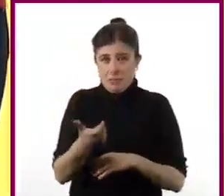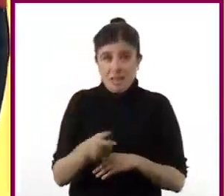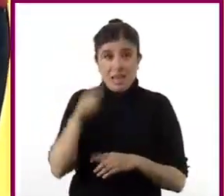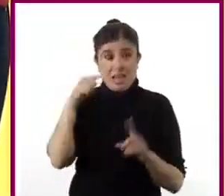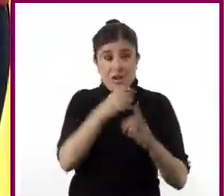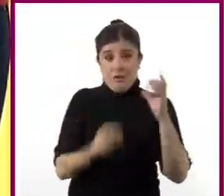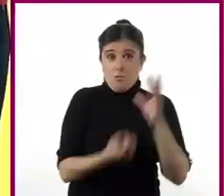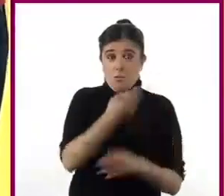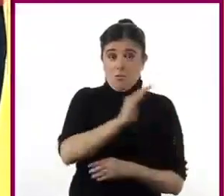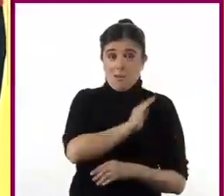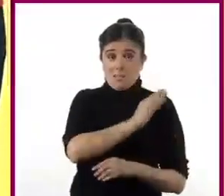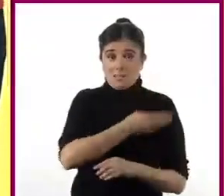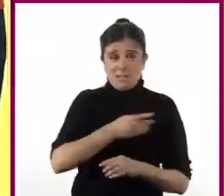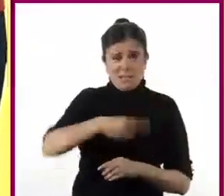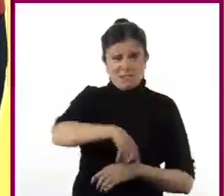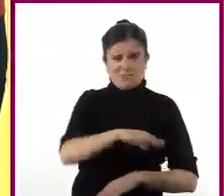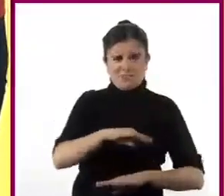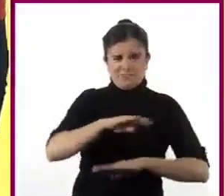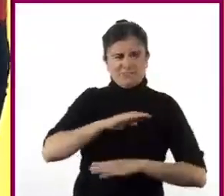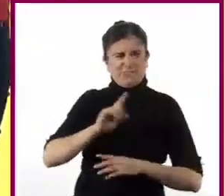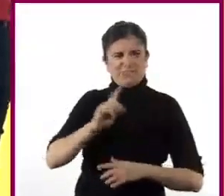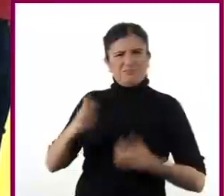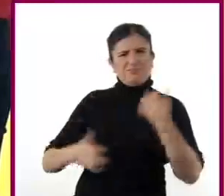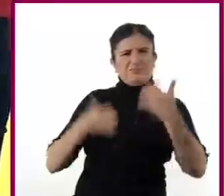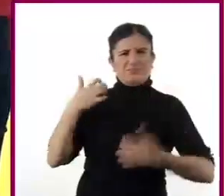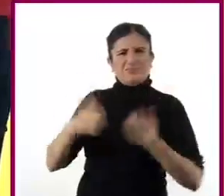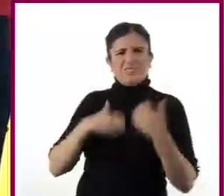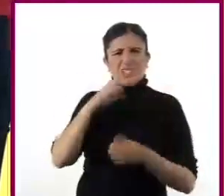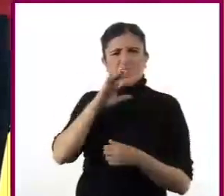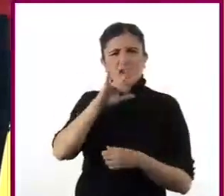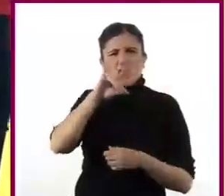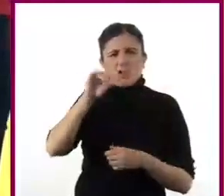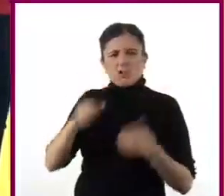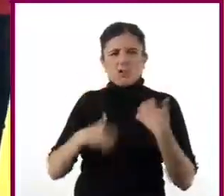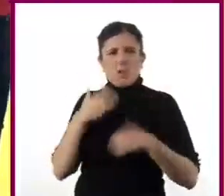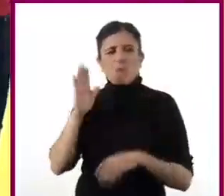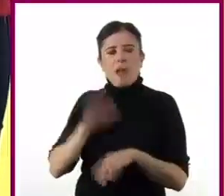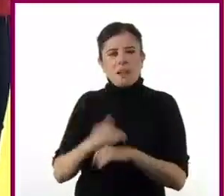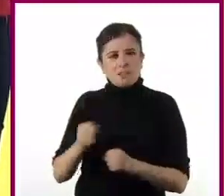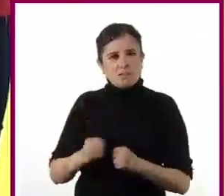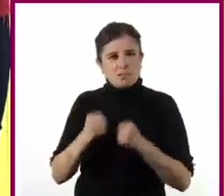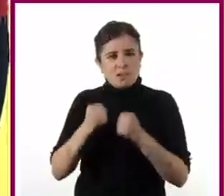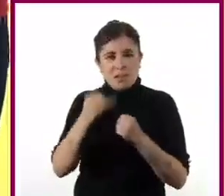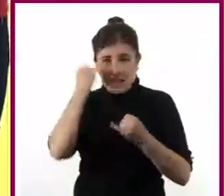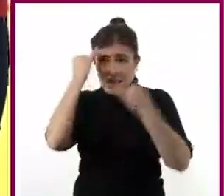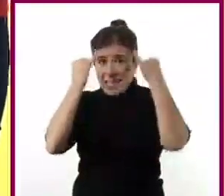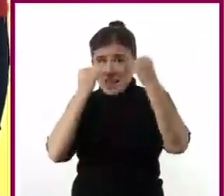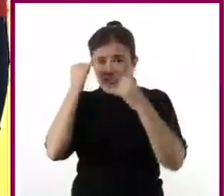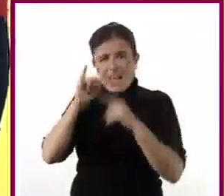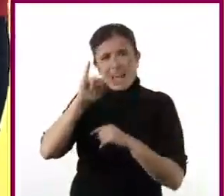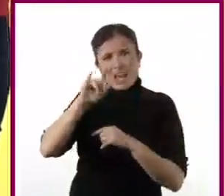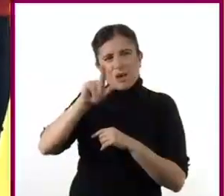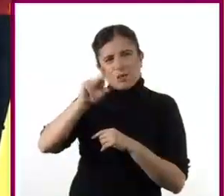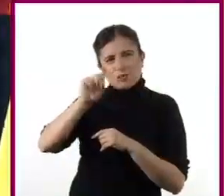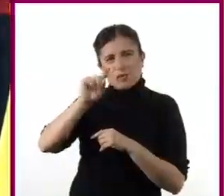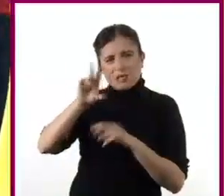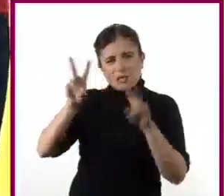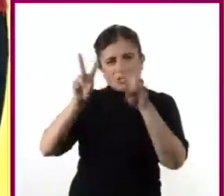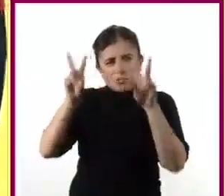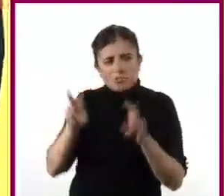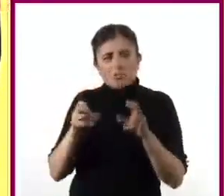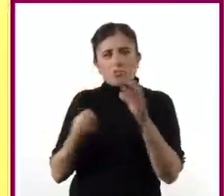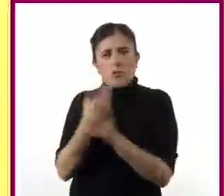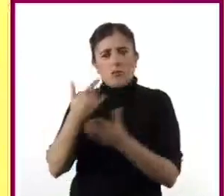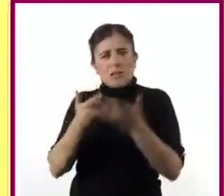Nueva España, la inconformidad entre los criollos cada día era más fuerte. Las ideas de la Ilustración sumaban adeptos y